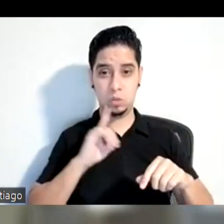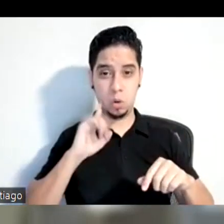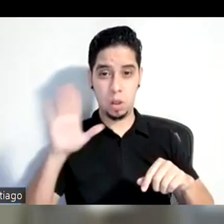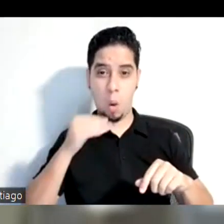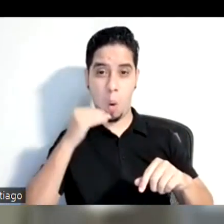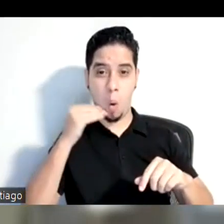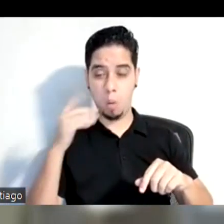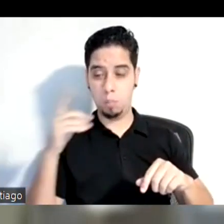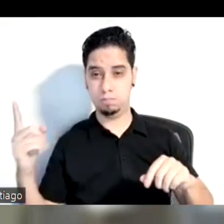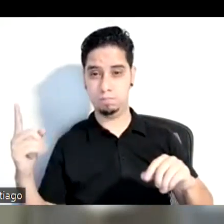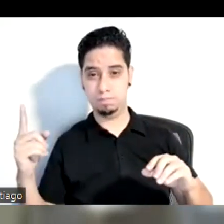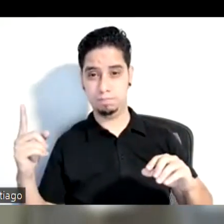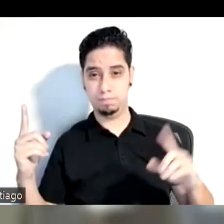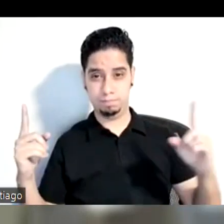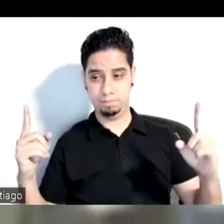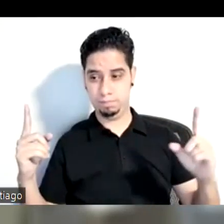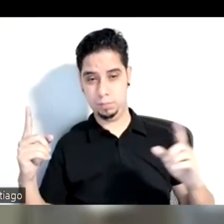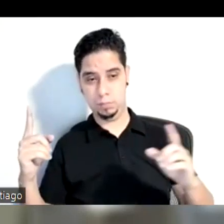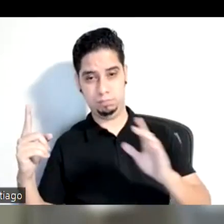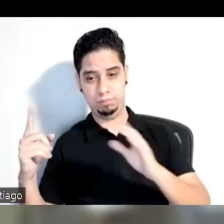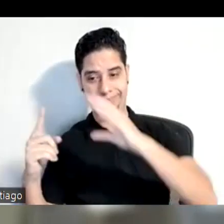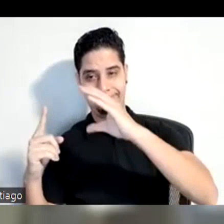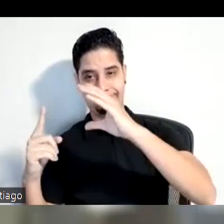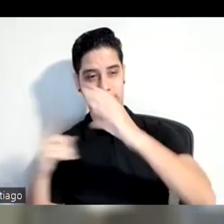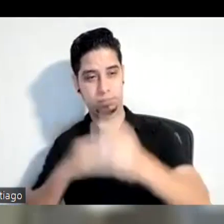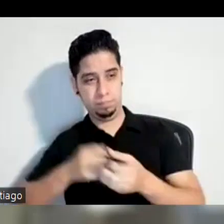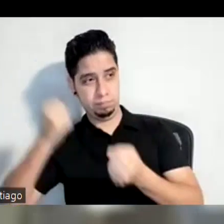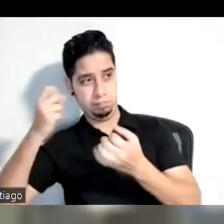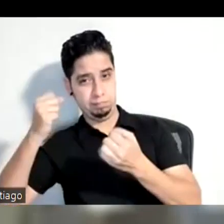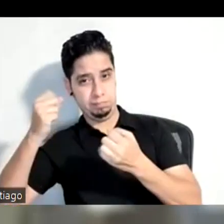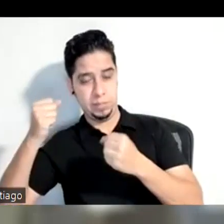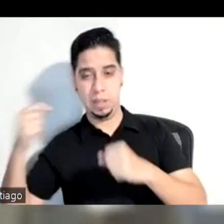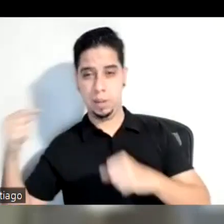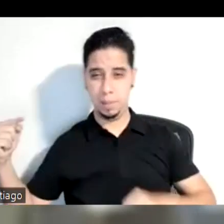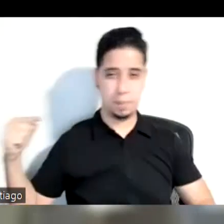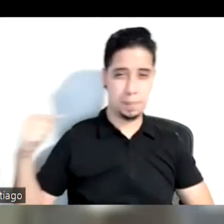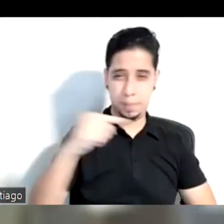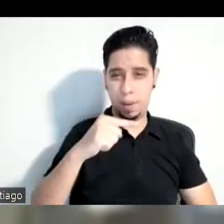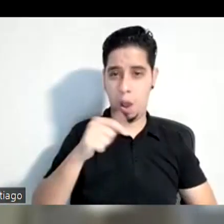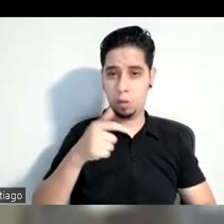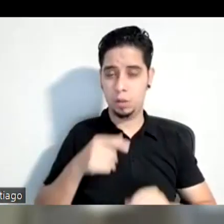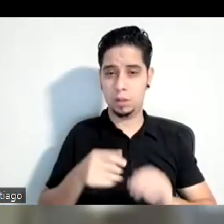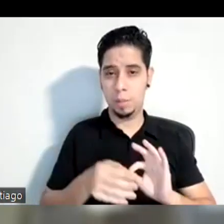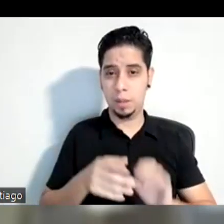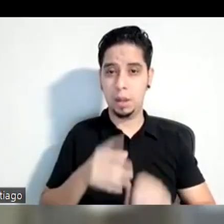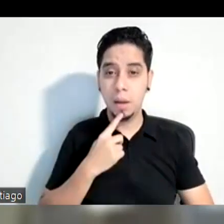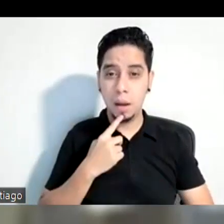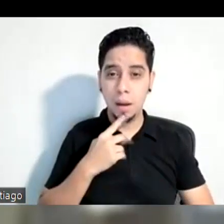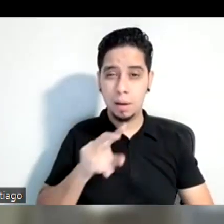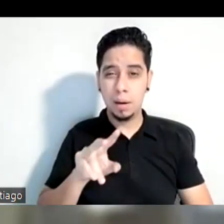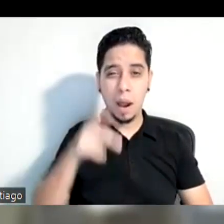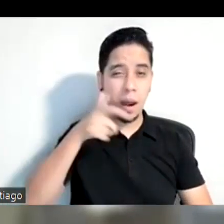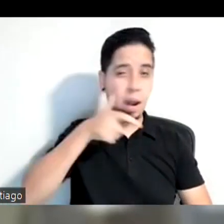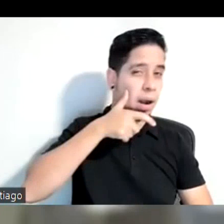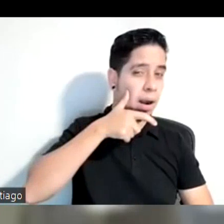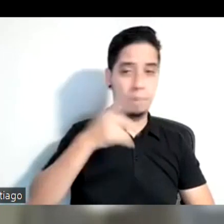pudiera transmitir a ese intérprete y el intérprete no pudiera llamar por un teléfono regular pues, a pedirle la pizza, a quejarse al